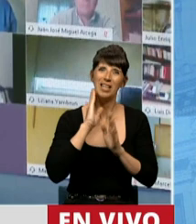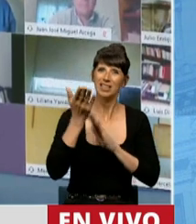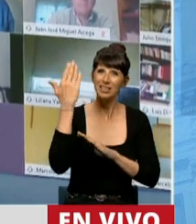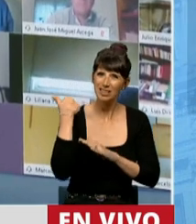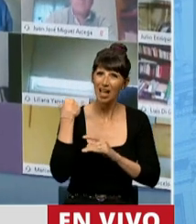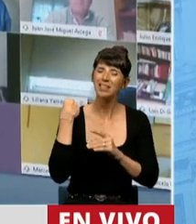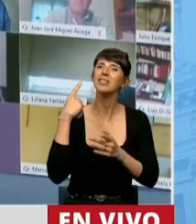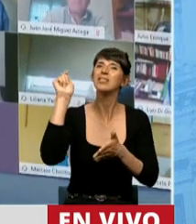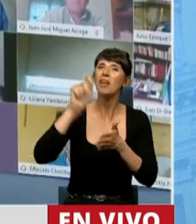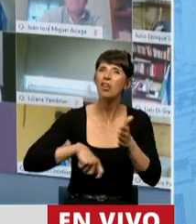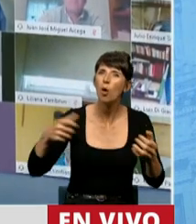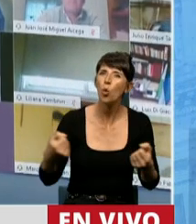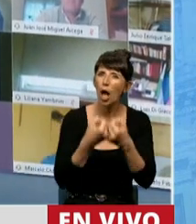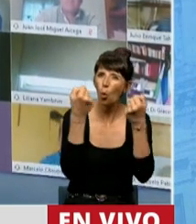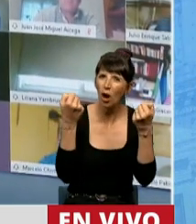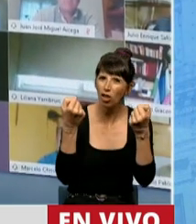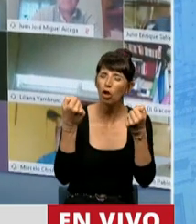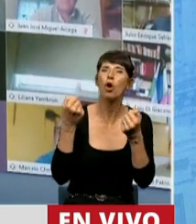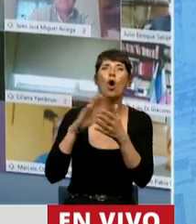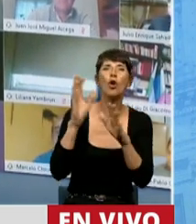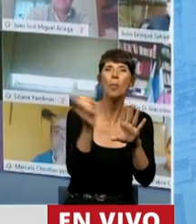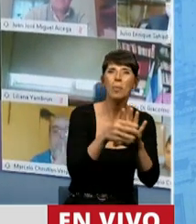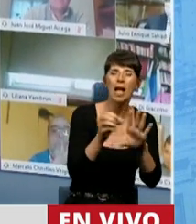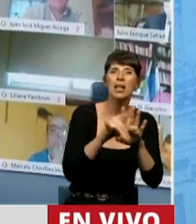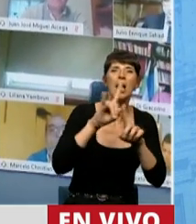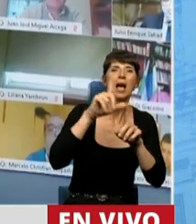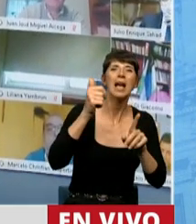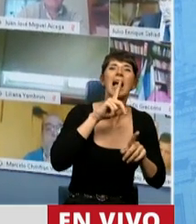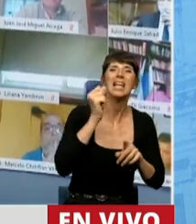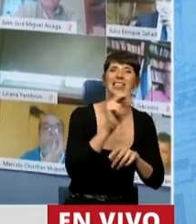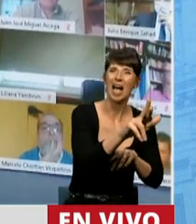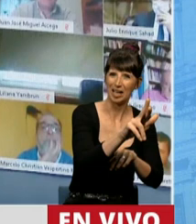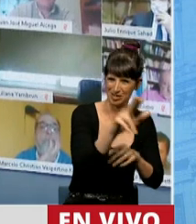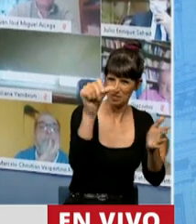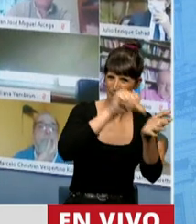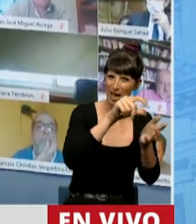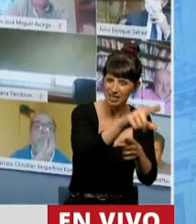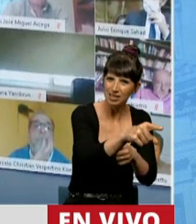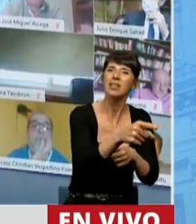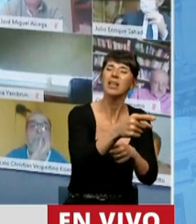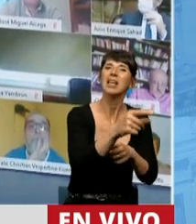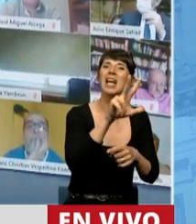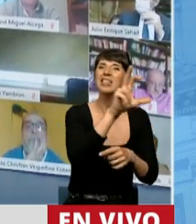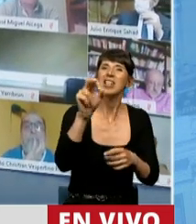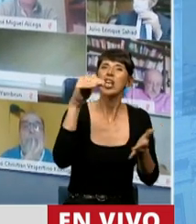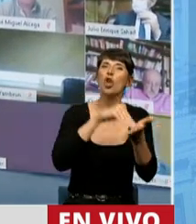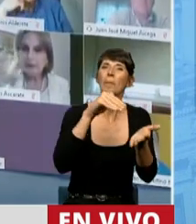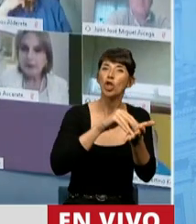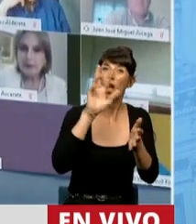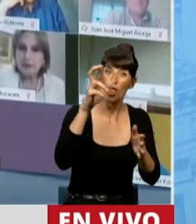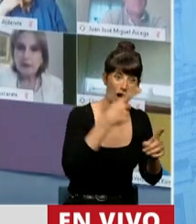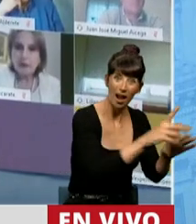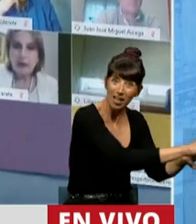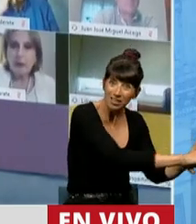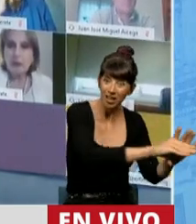memorándum de entendimiento con el fondo de Qatar que pretendió transferir 300 millones de dólares del fondo de garantía a